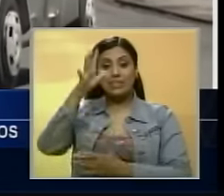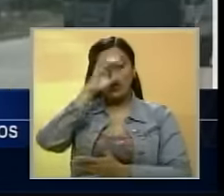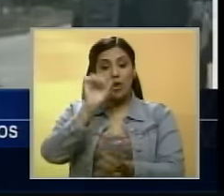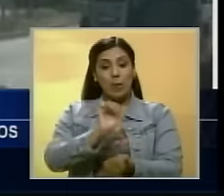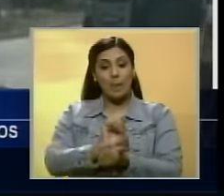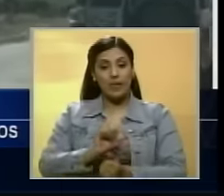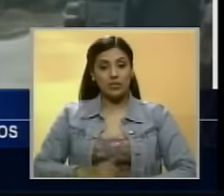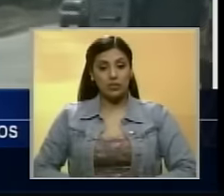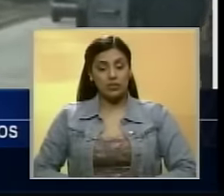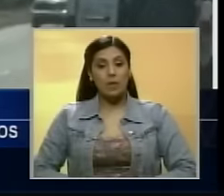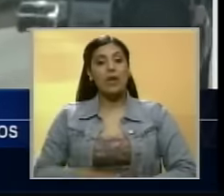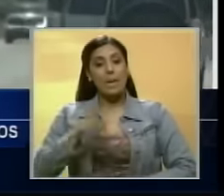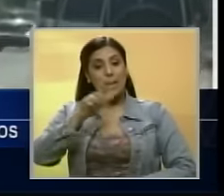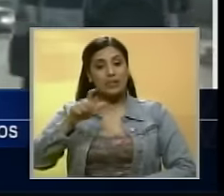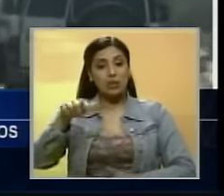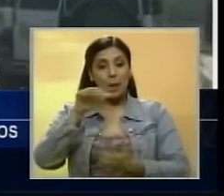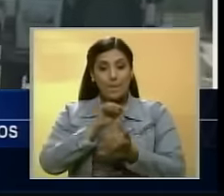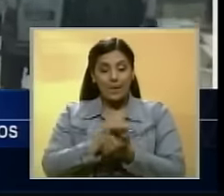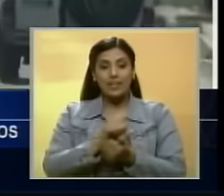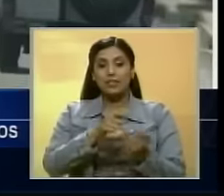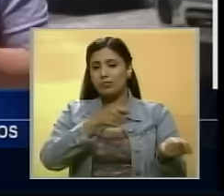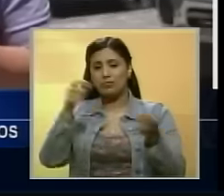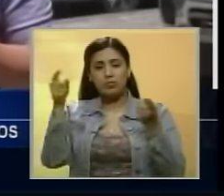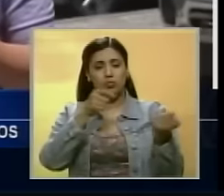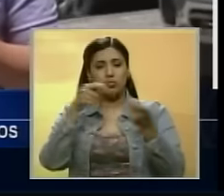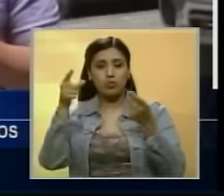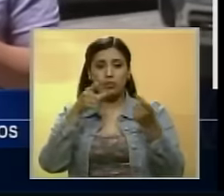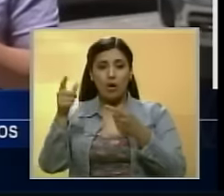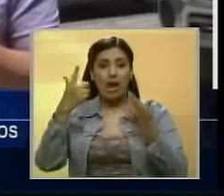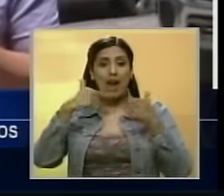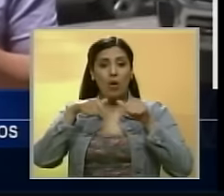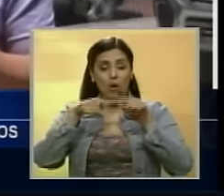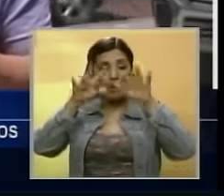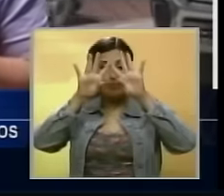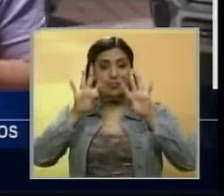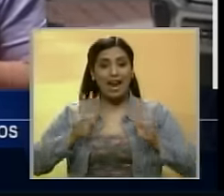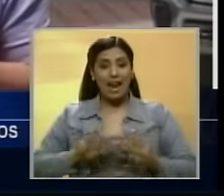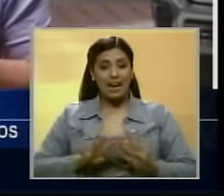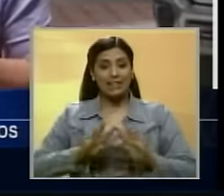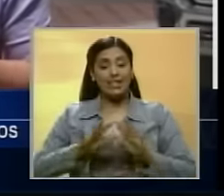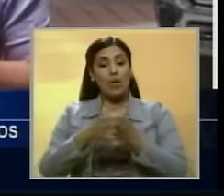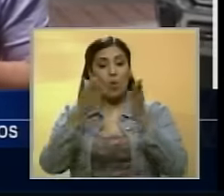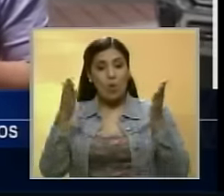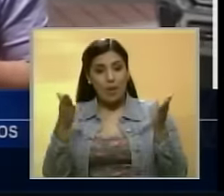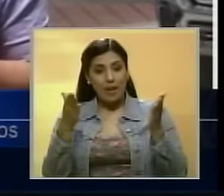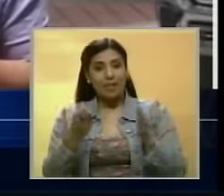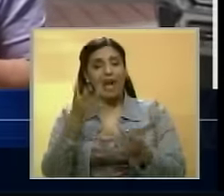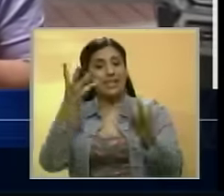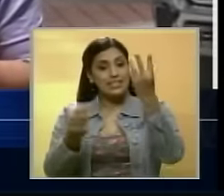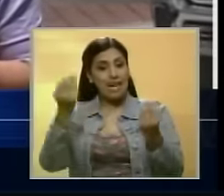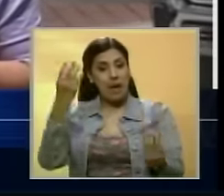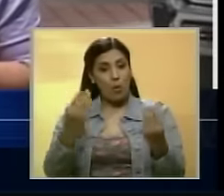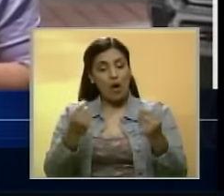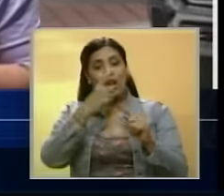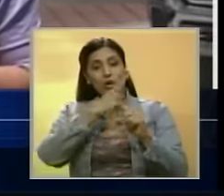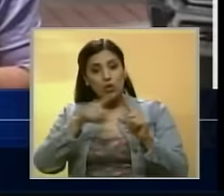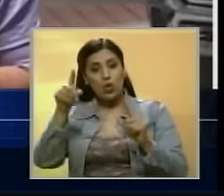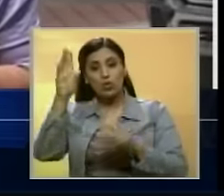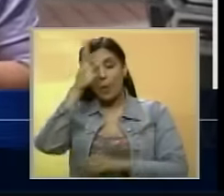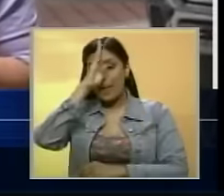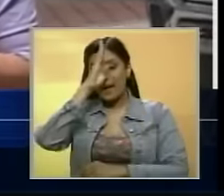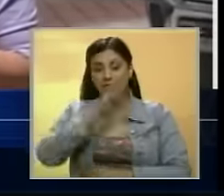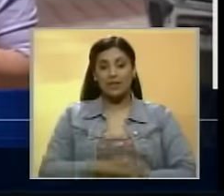años los privados de libertad han sido trasladados hasta los internados judiciales de carúpano San Juan de Los Morros y sabaneta de